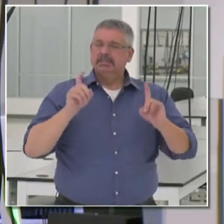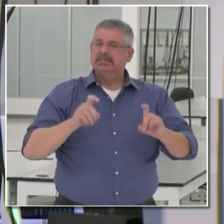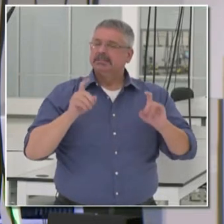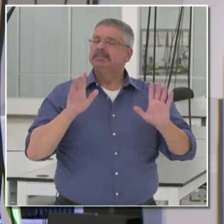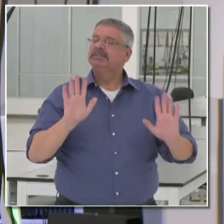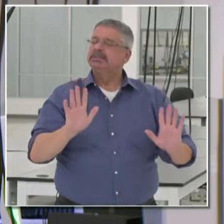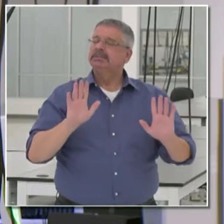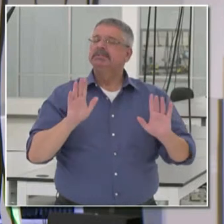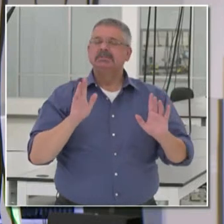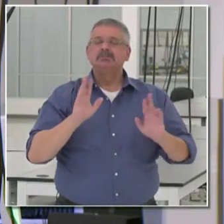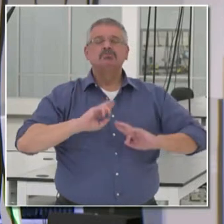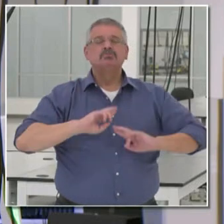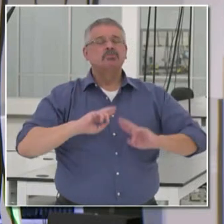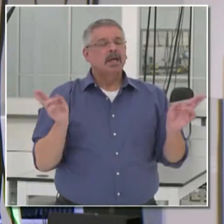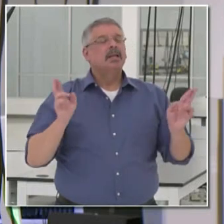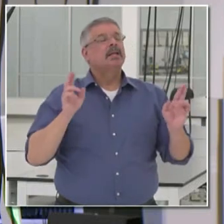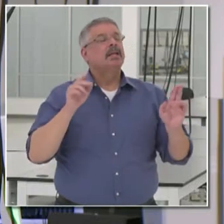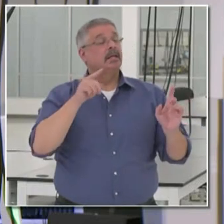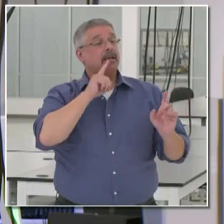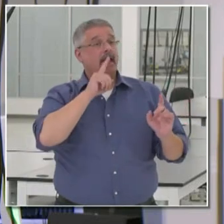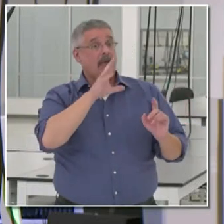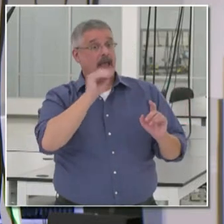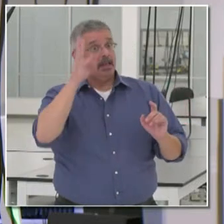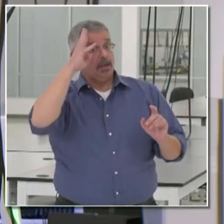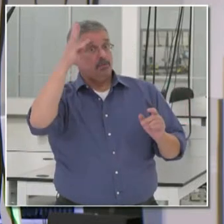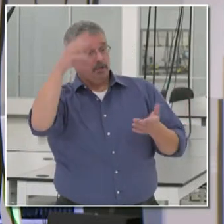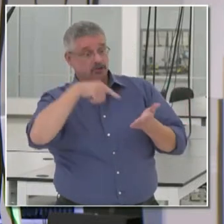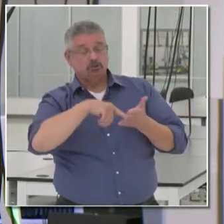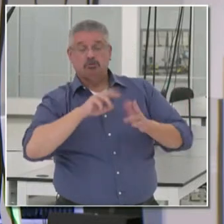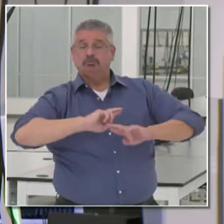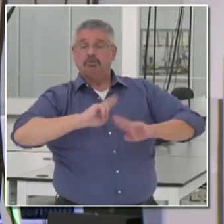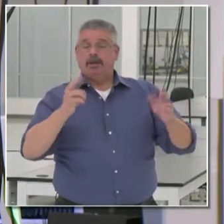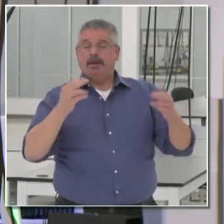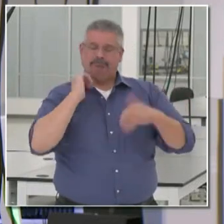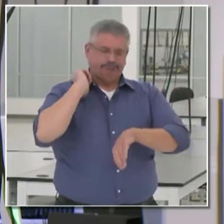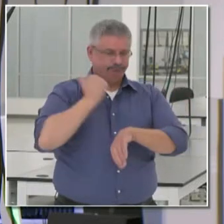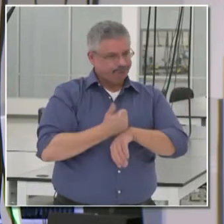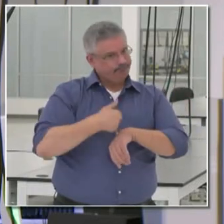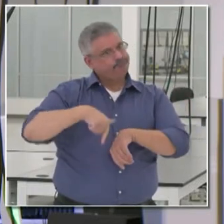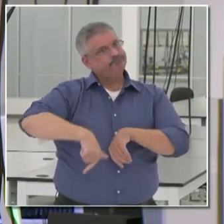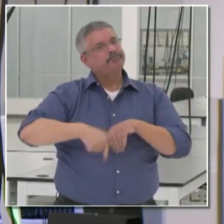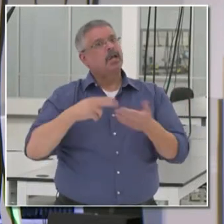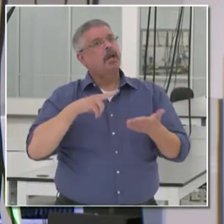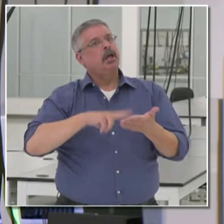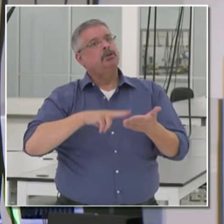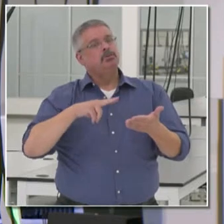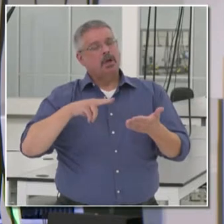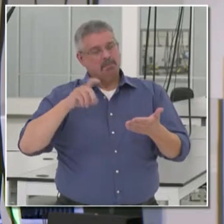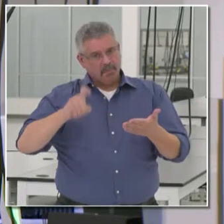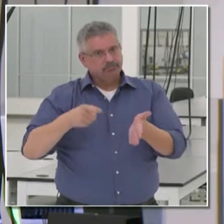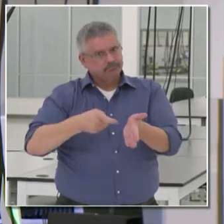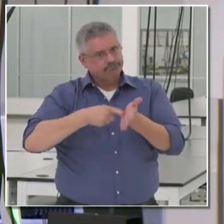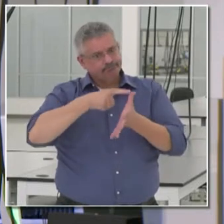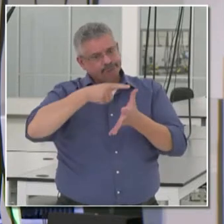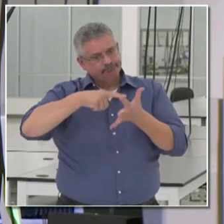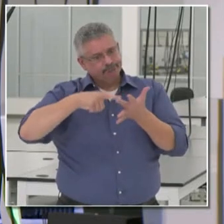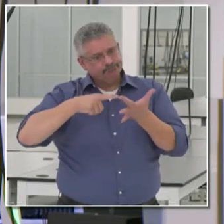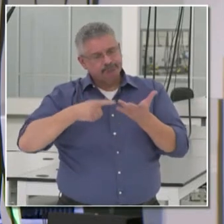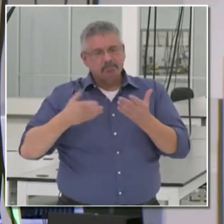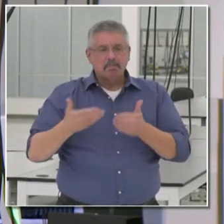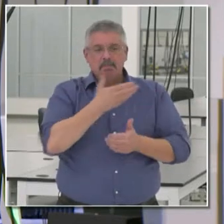y tecnología de vanguardia conforme haya más tecnología y más y más